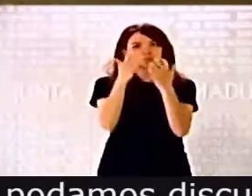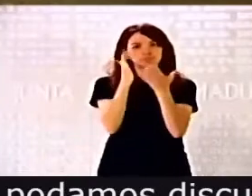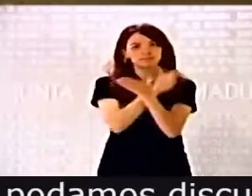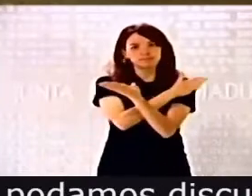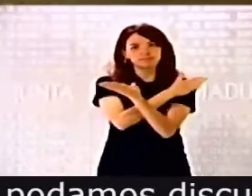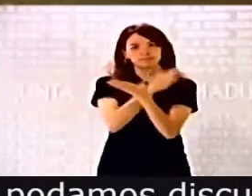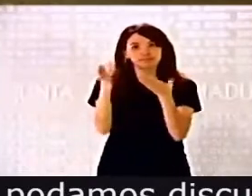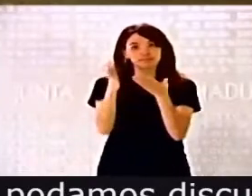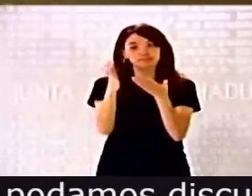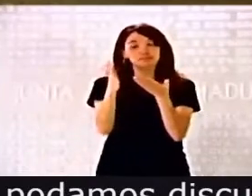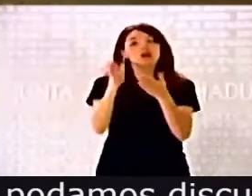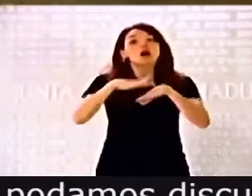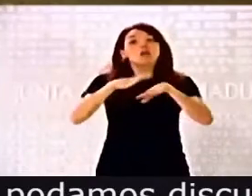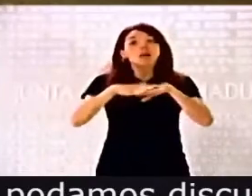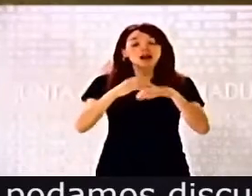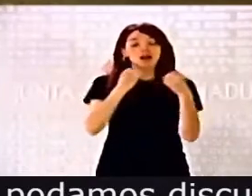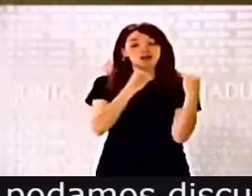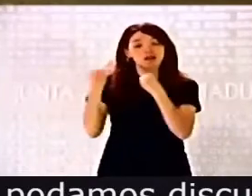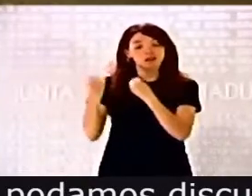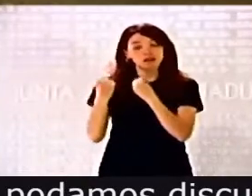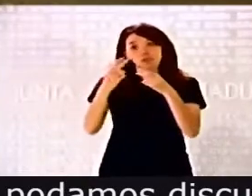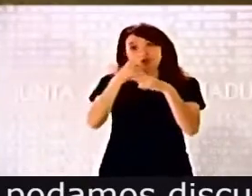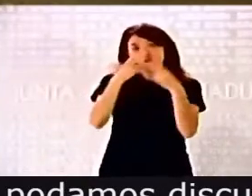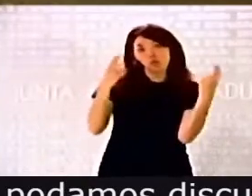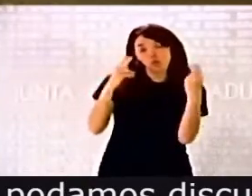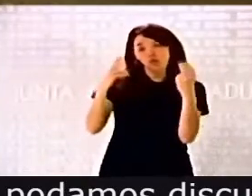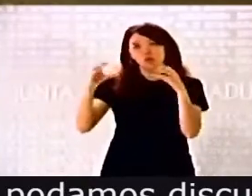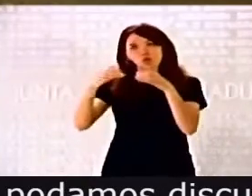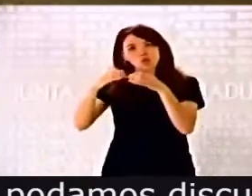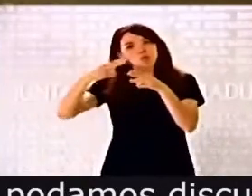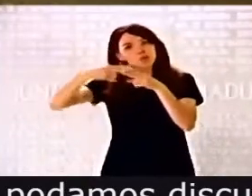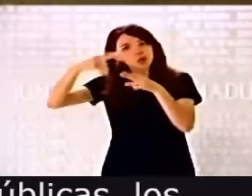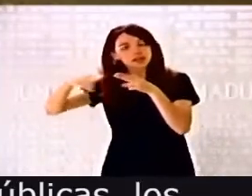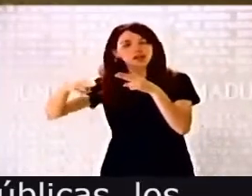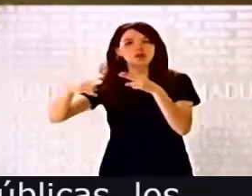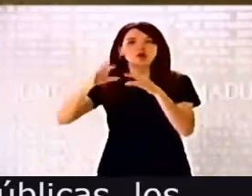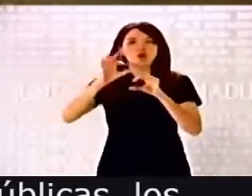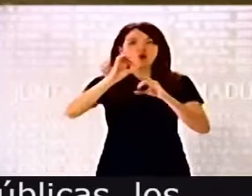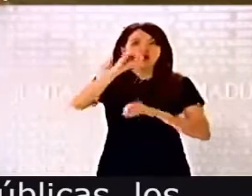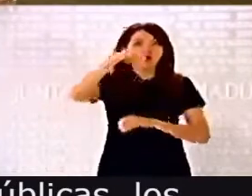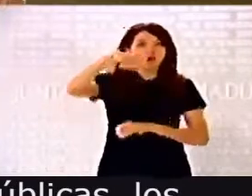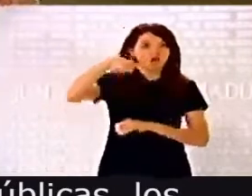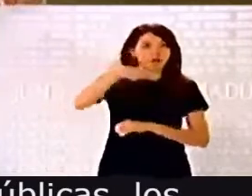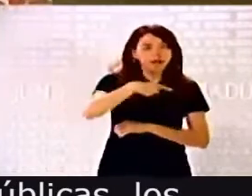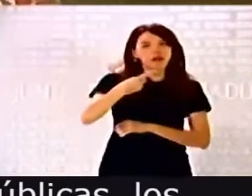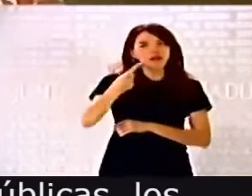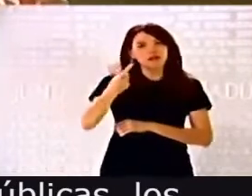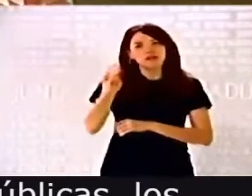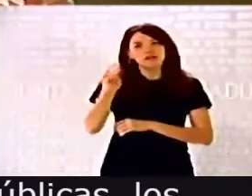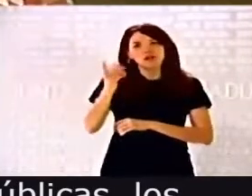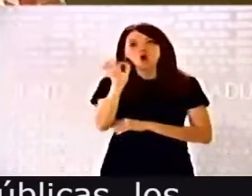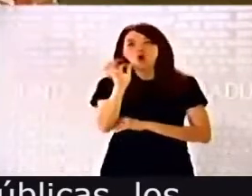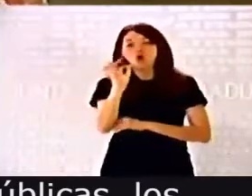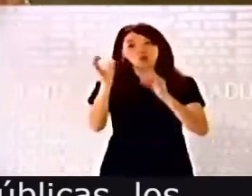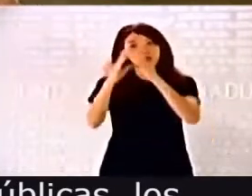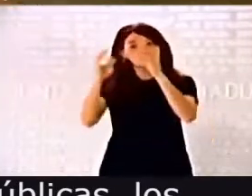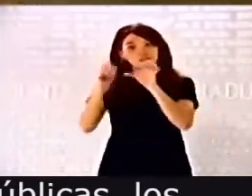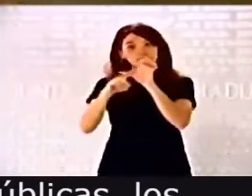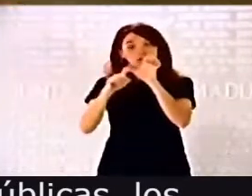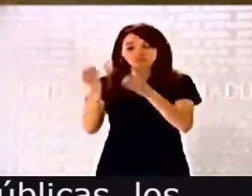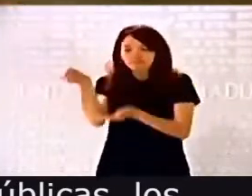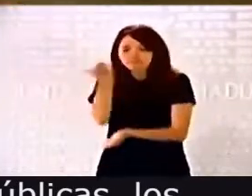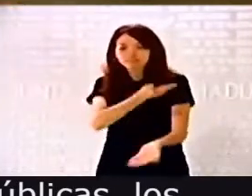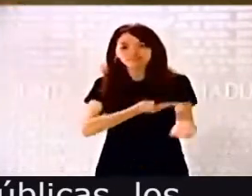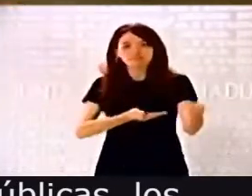administraciones públicas, los partidos políticos, las organizaciones sociales, nuestra Universidad de Extremadura y